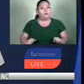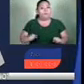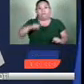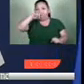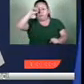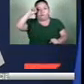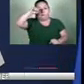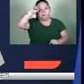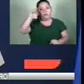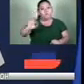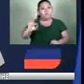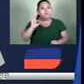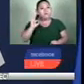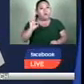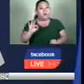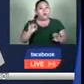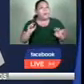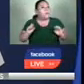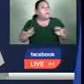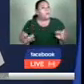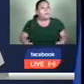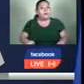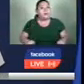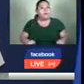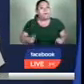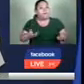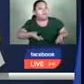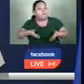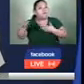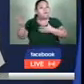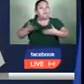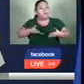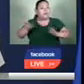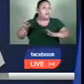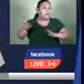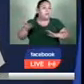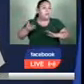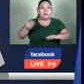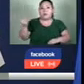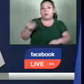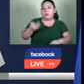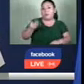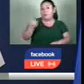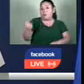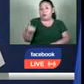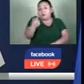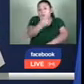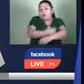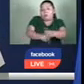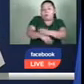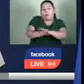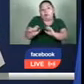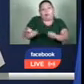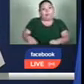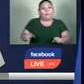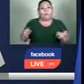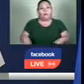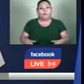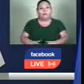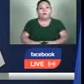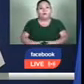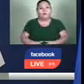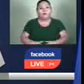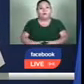funcionar para poder trasladar a las personas que necesitan de nuestra ayuda, que necesitan de nuestro